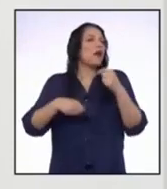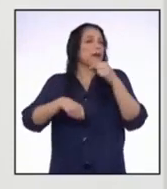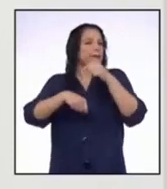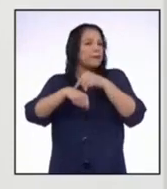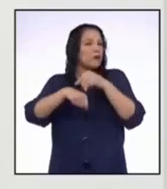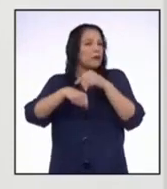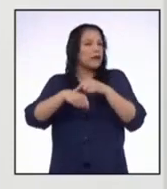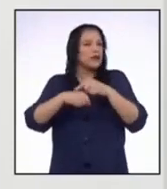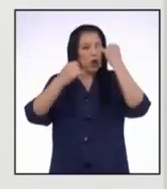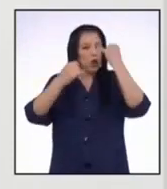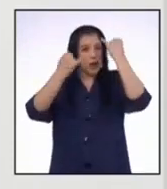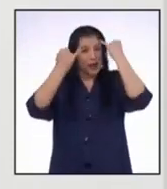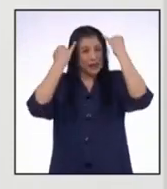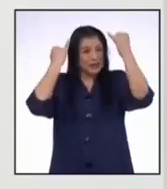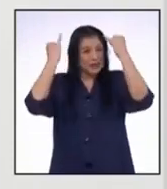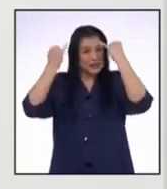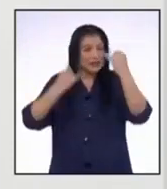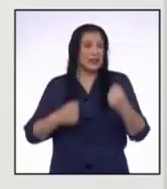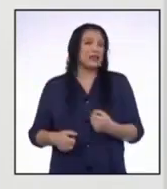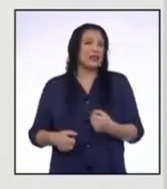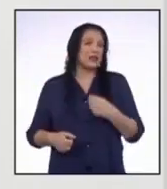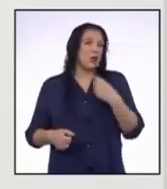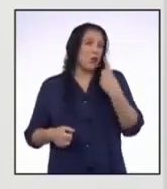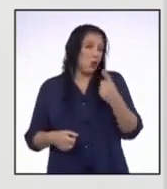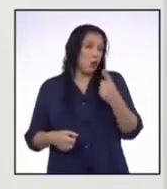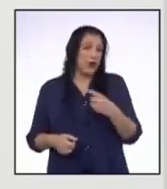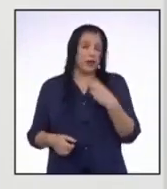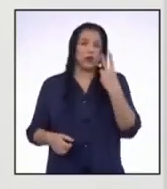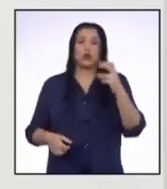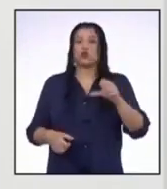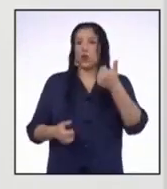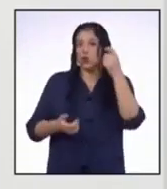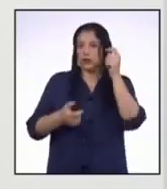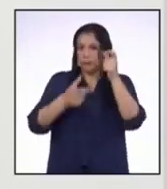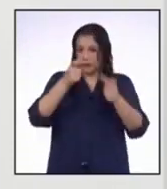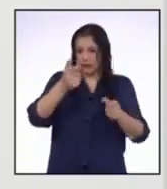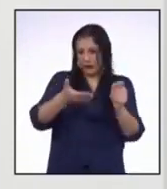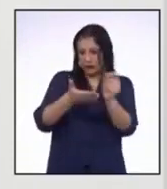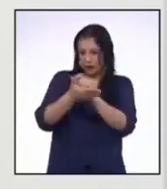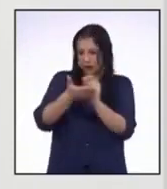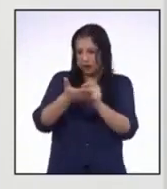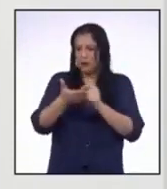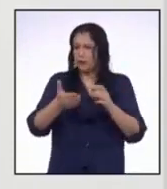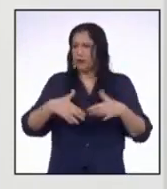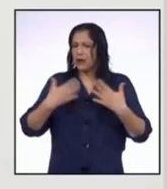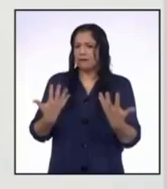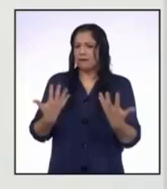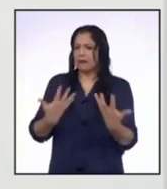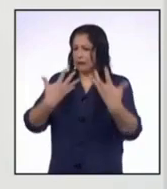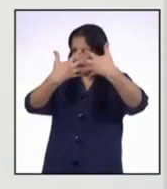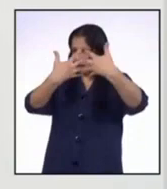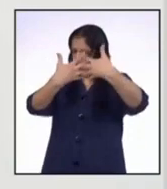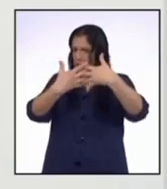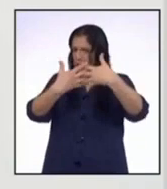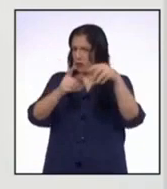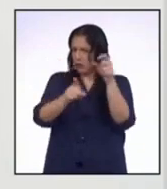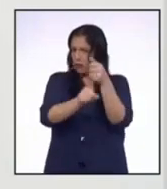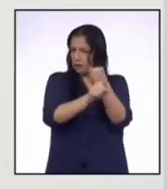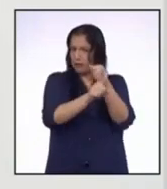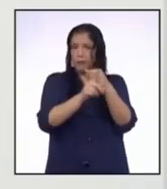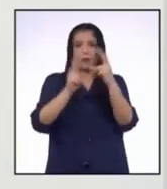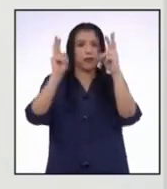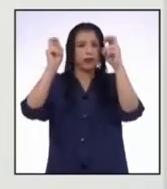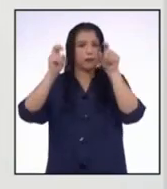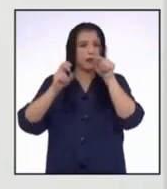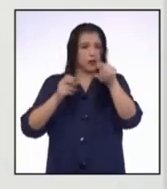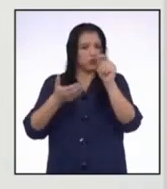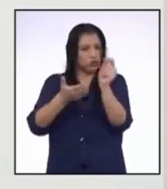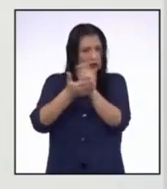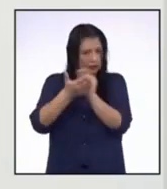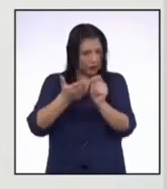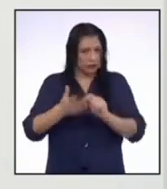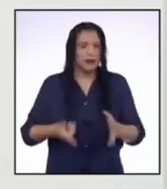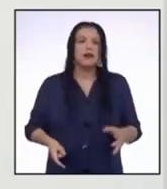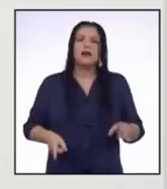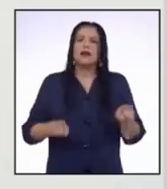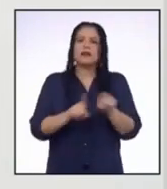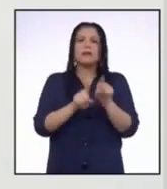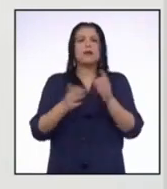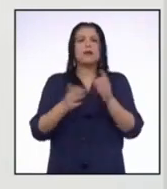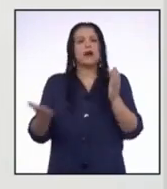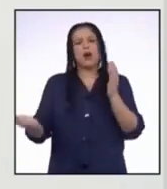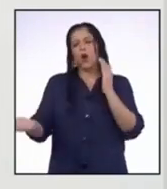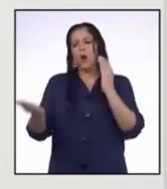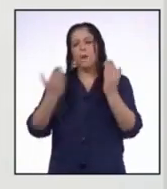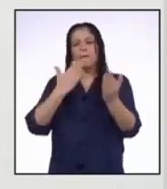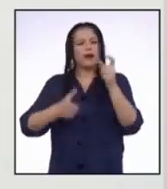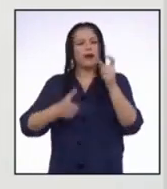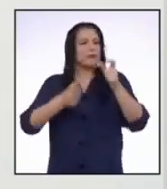momentos las ideas de 2 o más autores tienen relación con el mismo tema. También puedes comparar